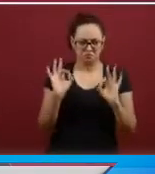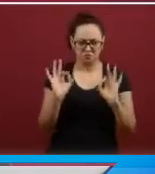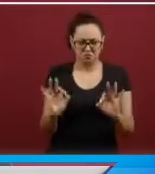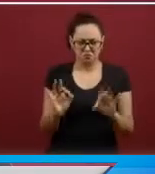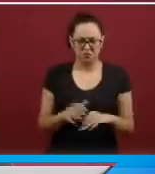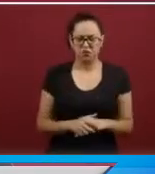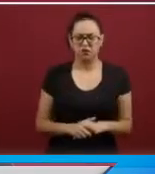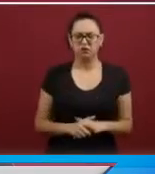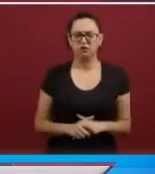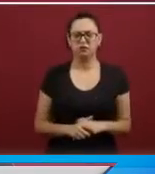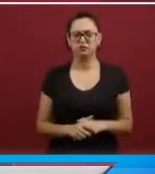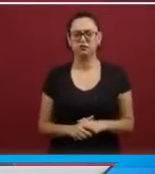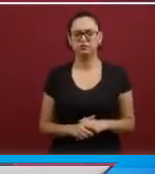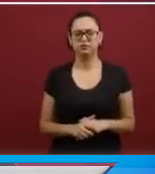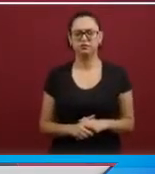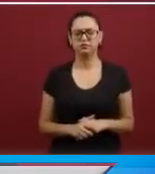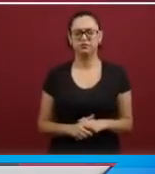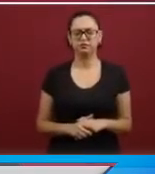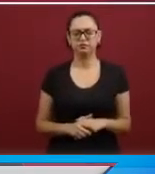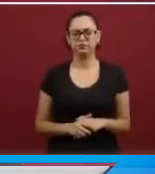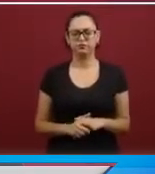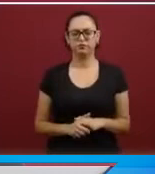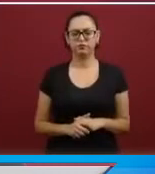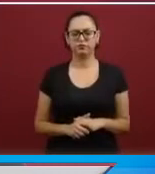porque se